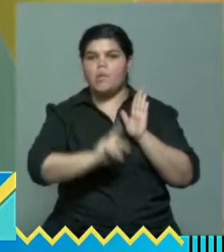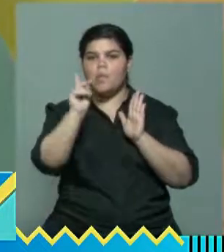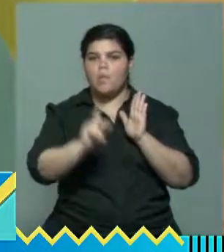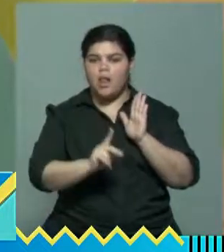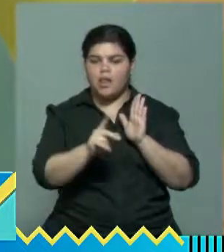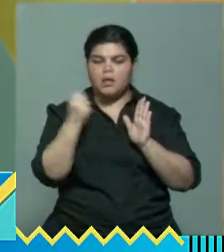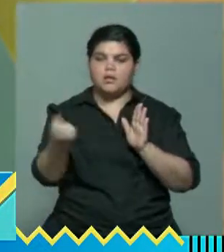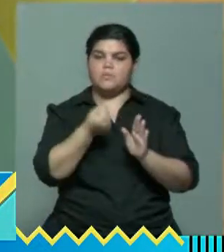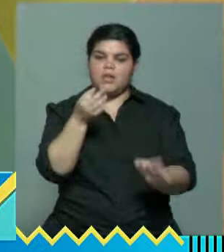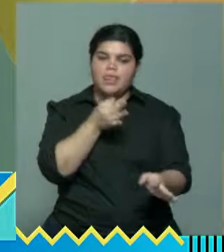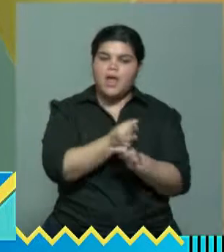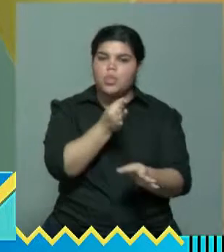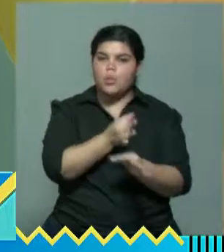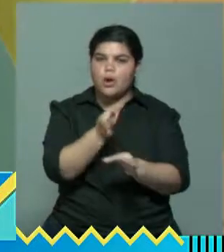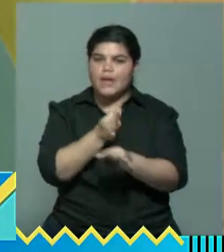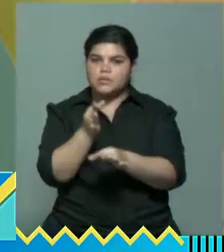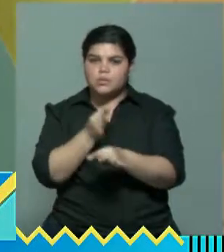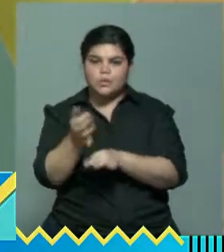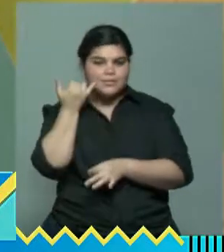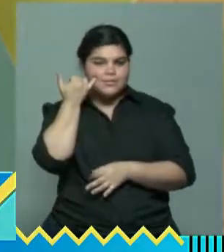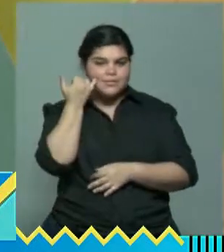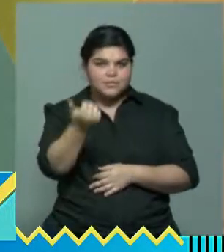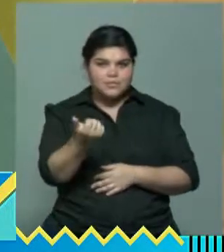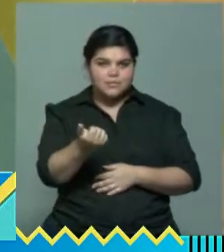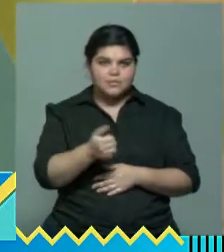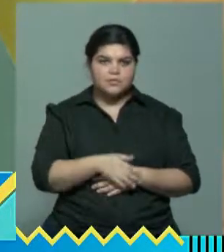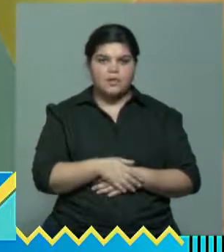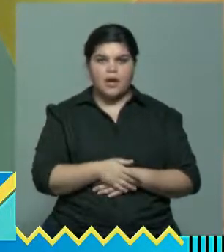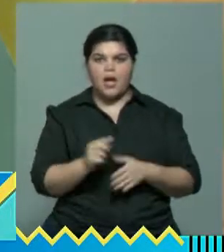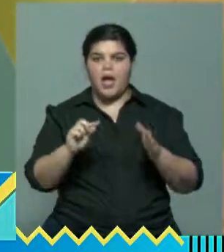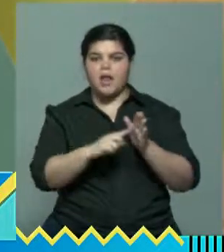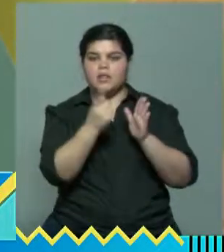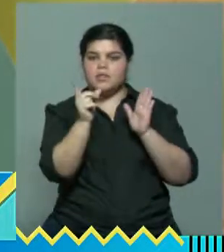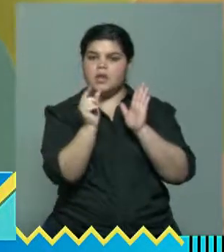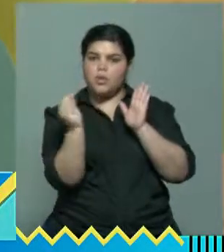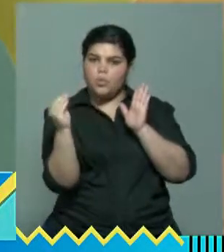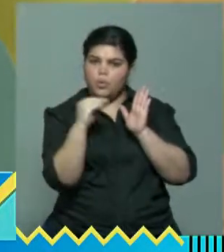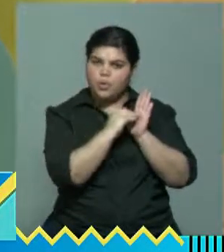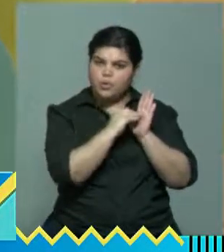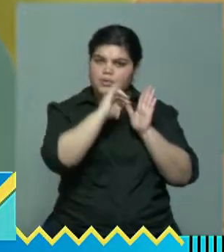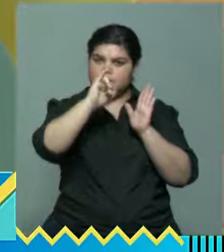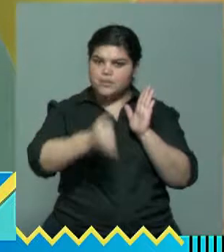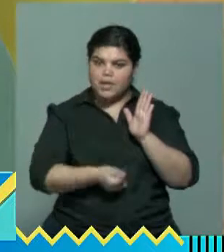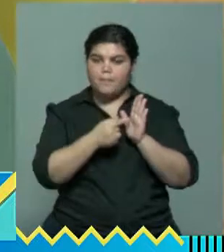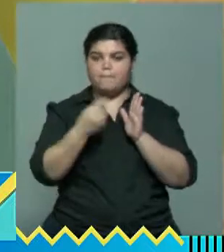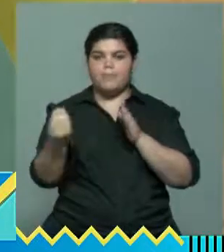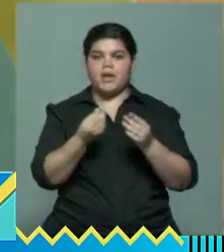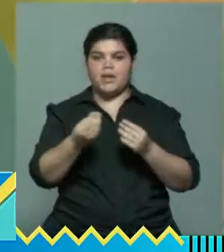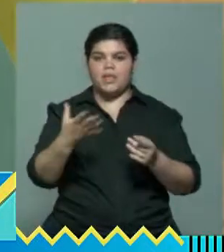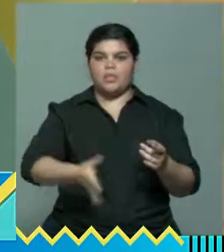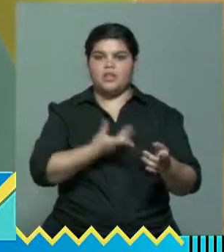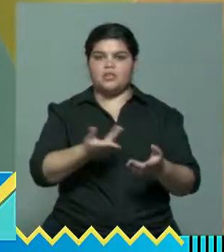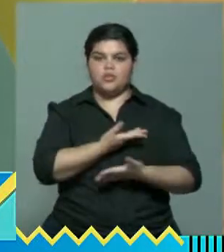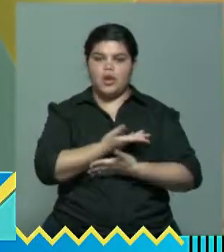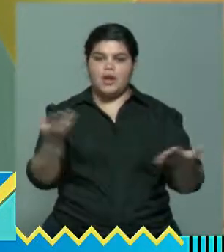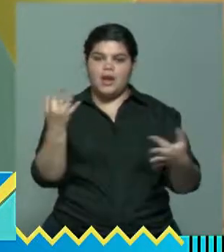educación, de la cual está incorporado en su articulado y fundamentalmente para que a través de la Dirección General de Escuela